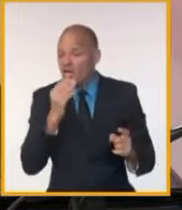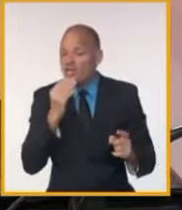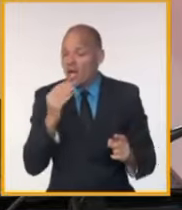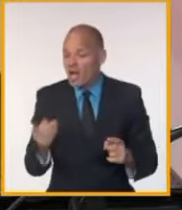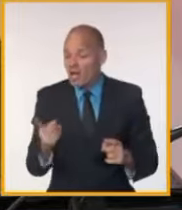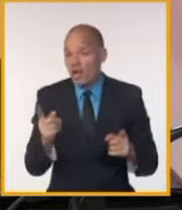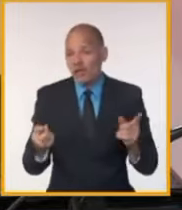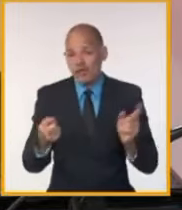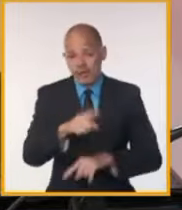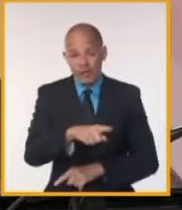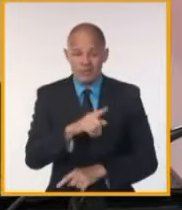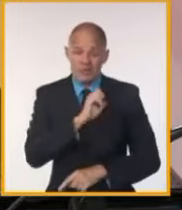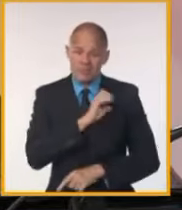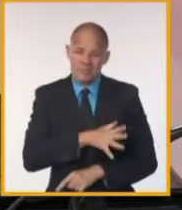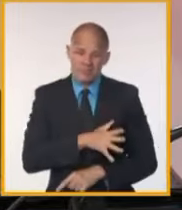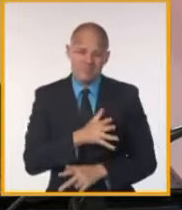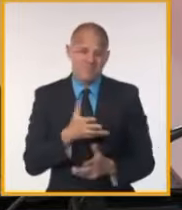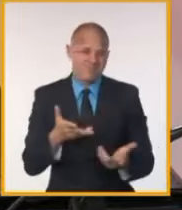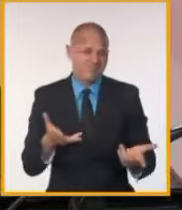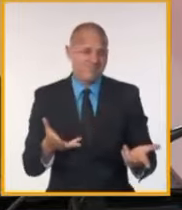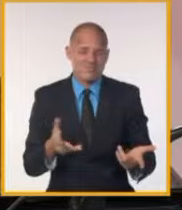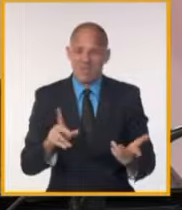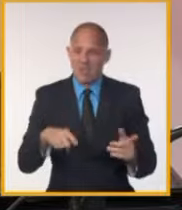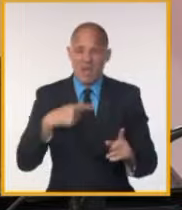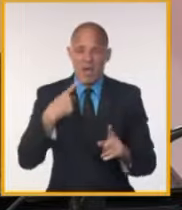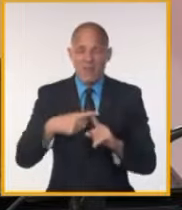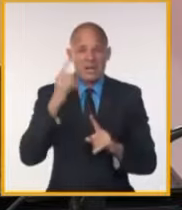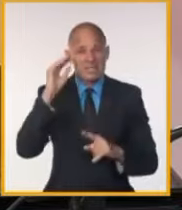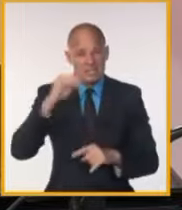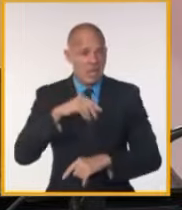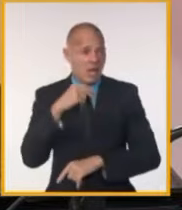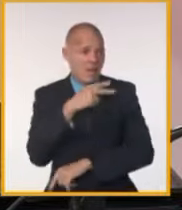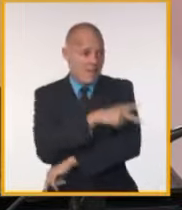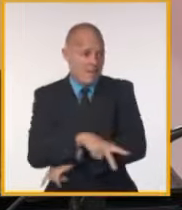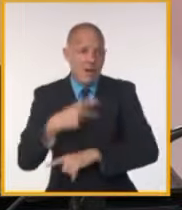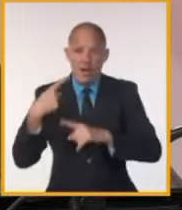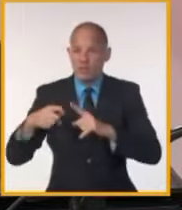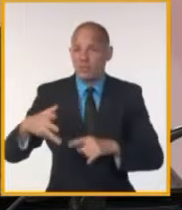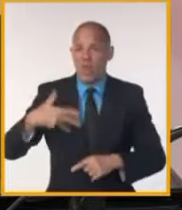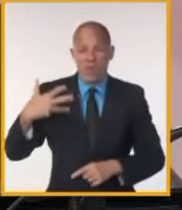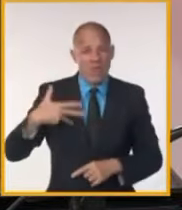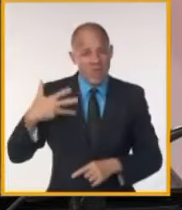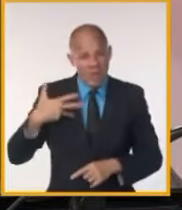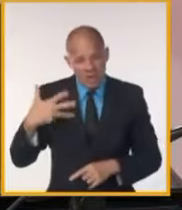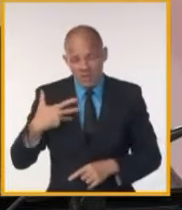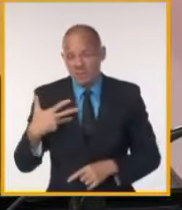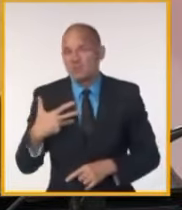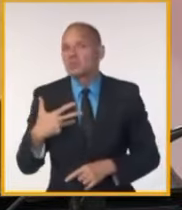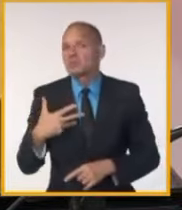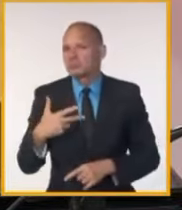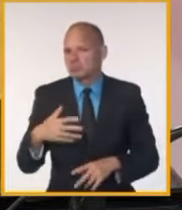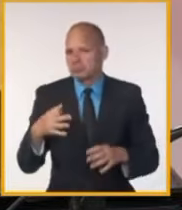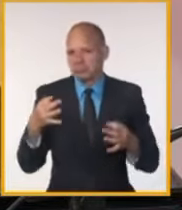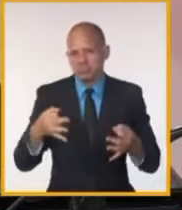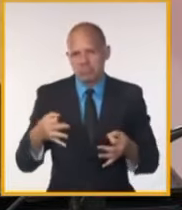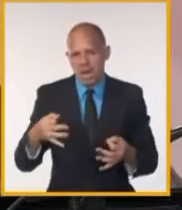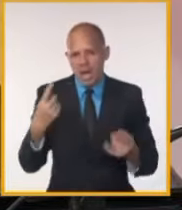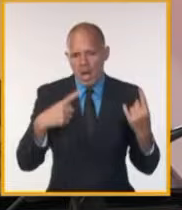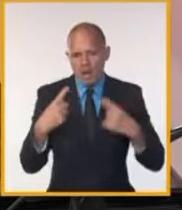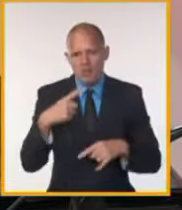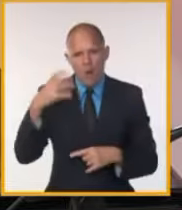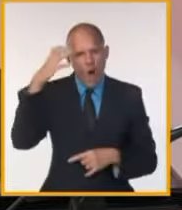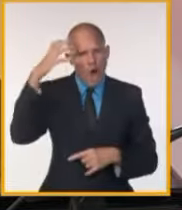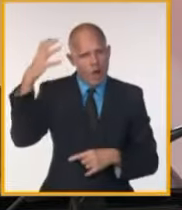pueblo palestino Y por supuesto la denuncia internacional la denuncia de los pueblos sobre todo y también de gobiernos